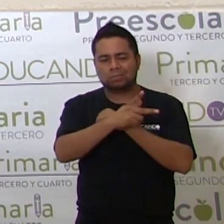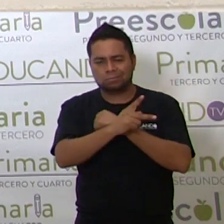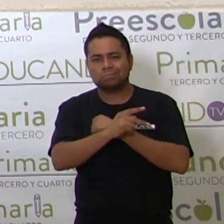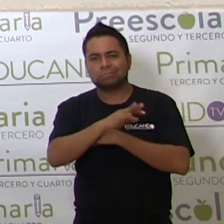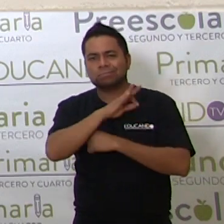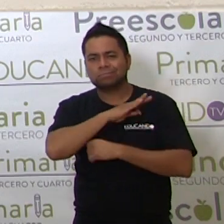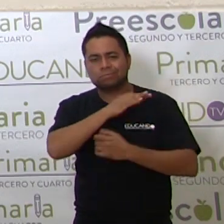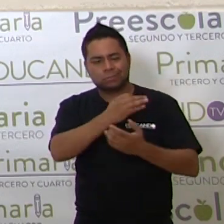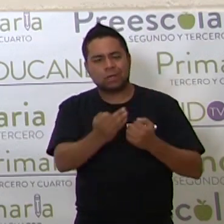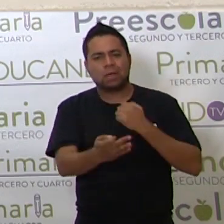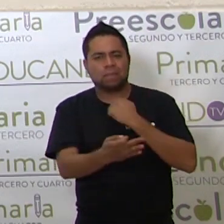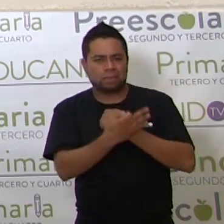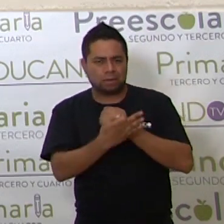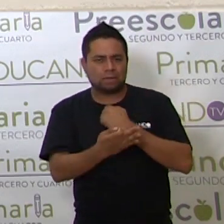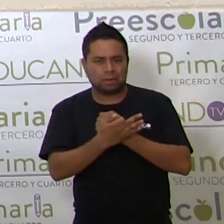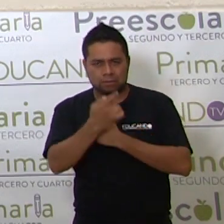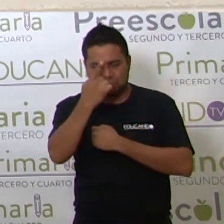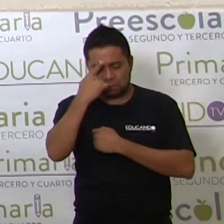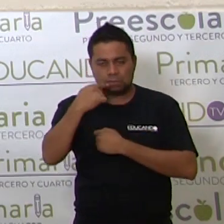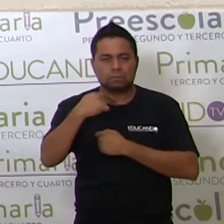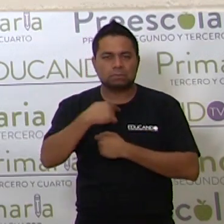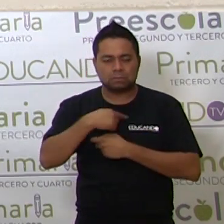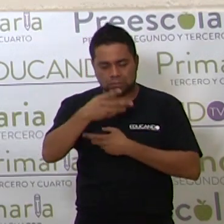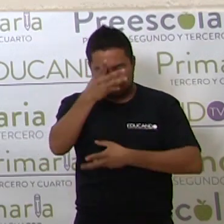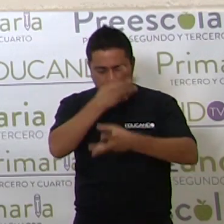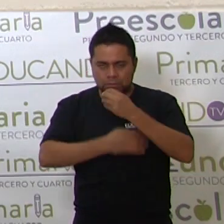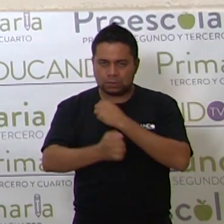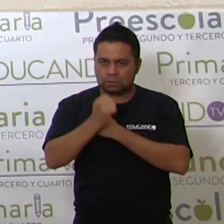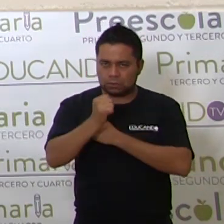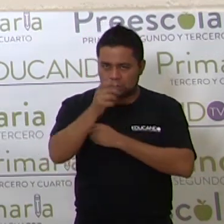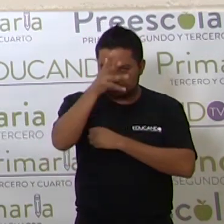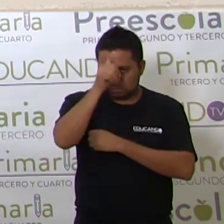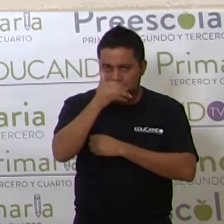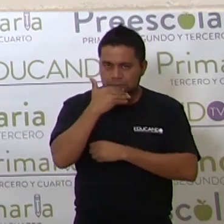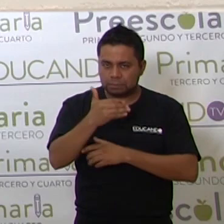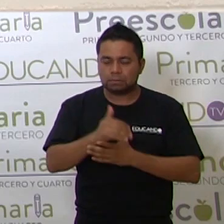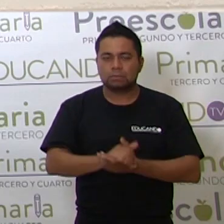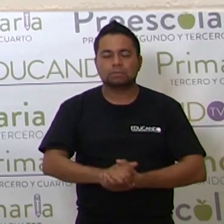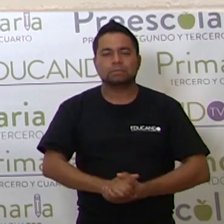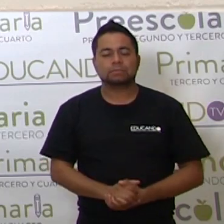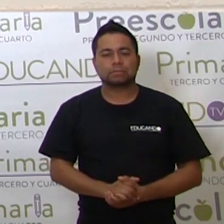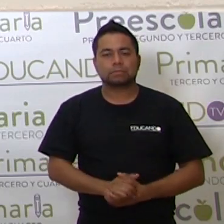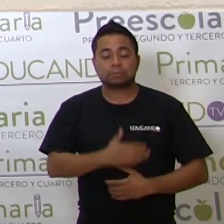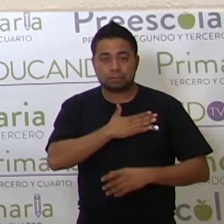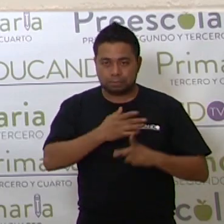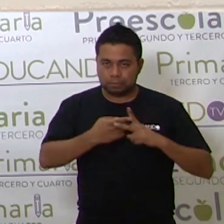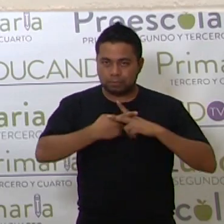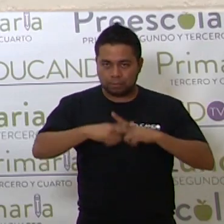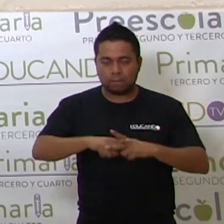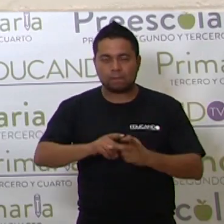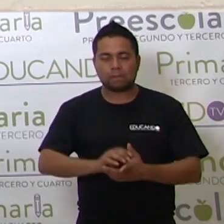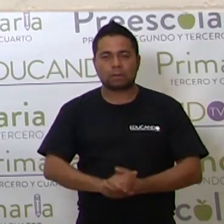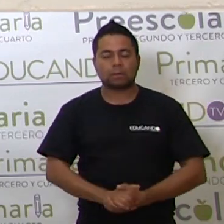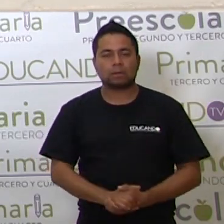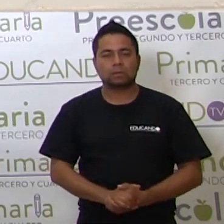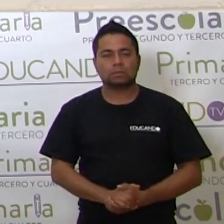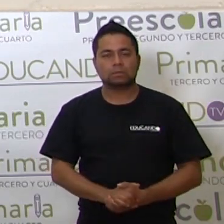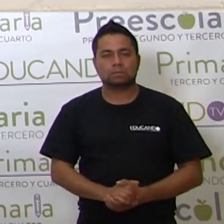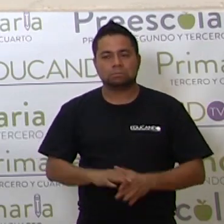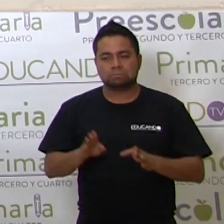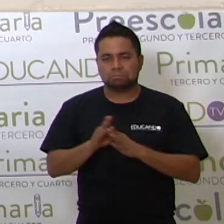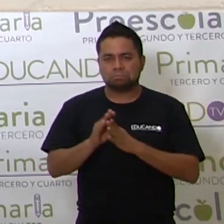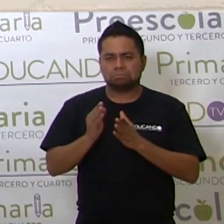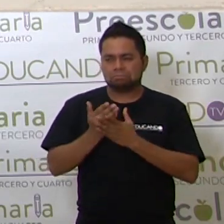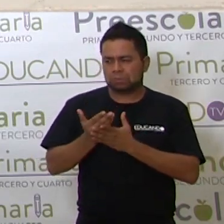los que más nos pueden ser para nuestro aprendizaje de acuerdo bueno vamos a iniciar como saberes previos